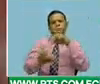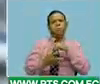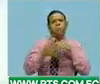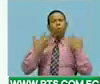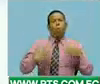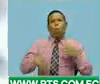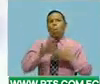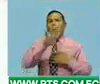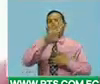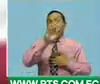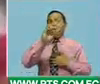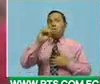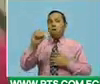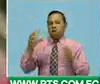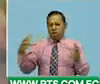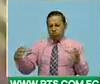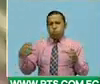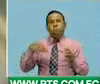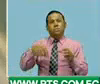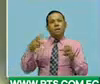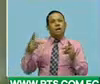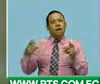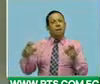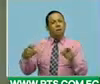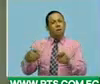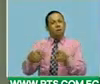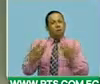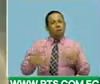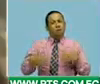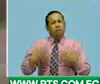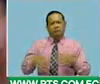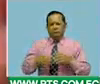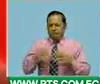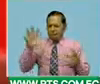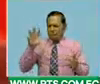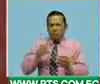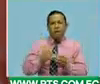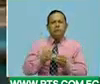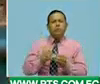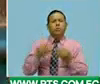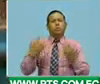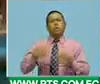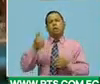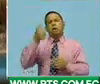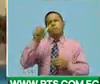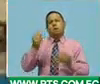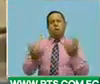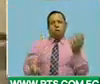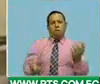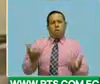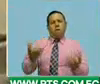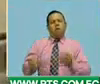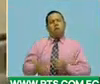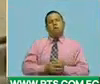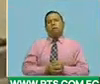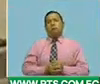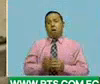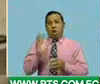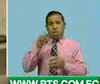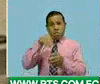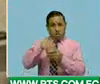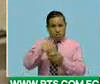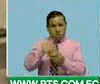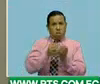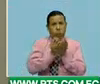500 gavetas de camarón que contenían alrededor de 10.000 libras. Dentro de la embarcación,